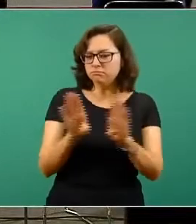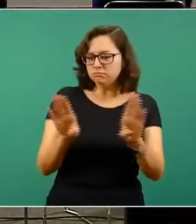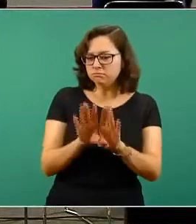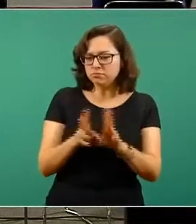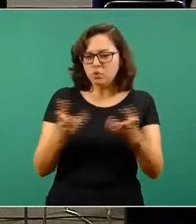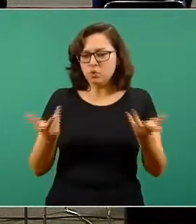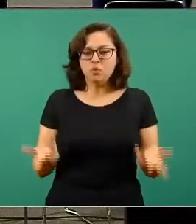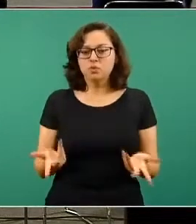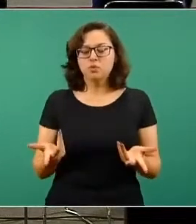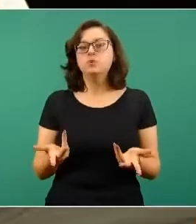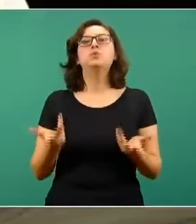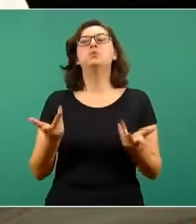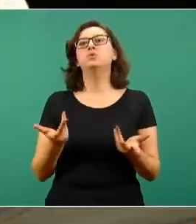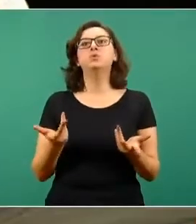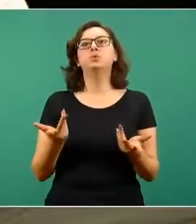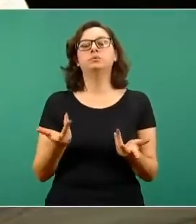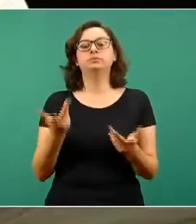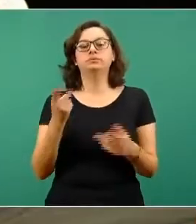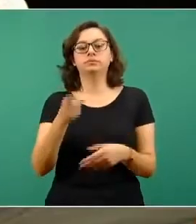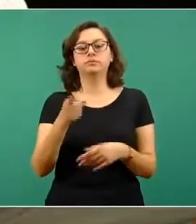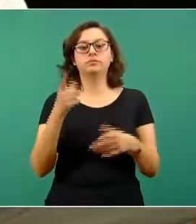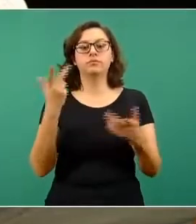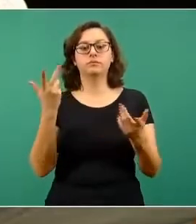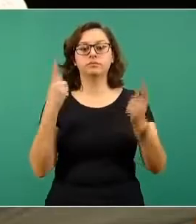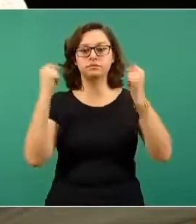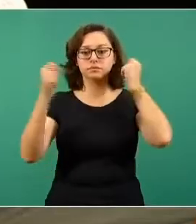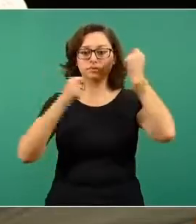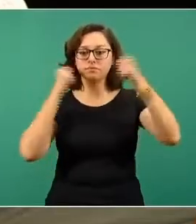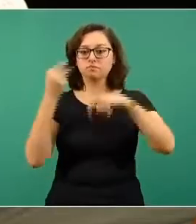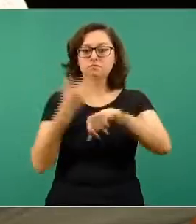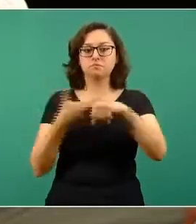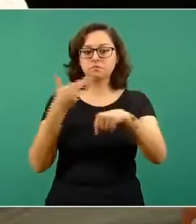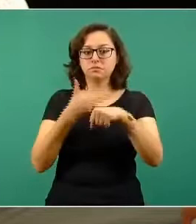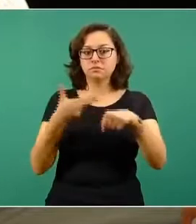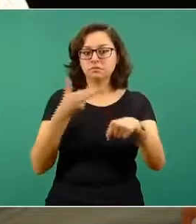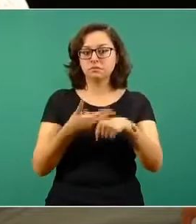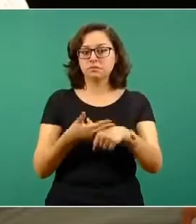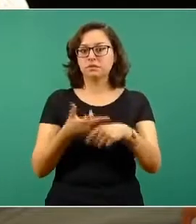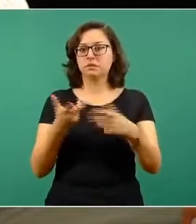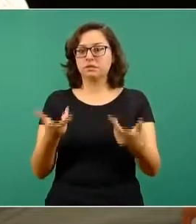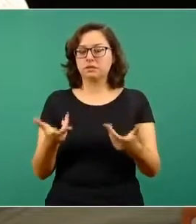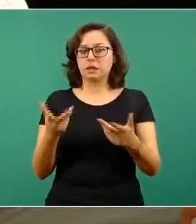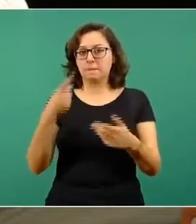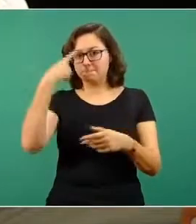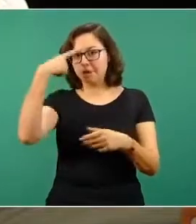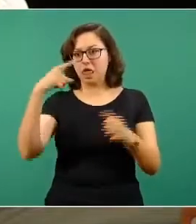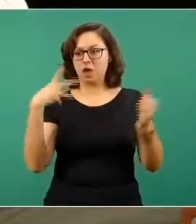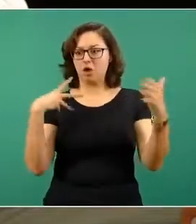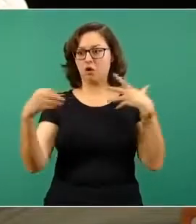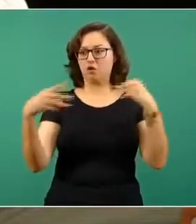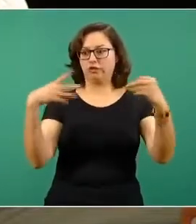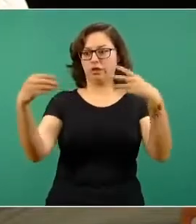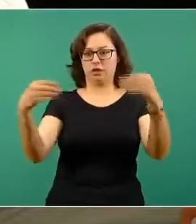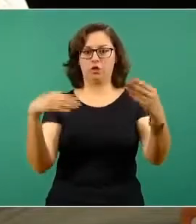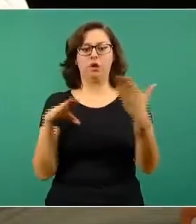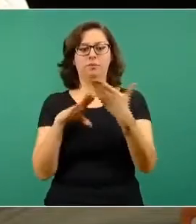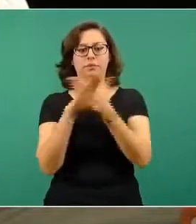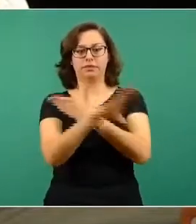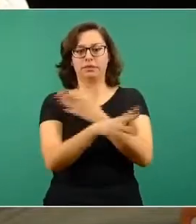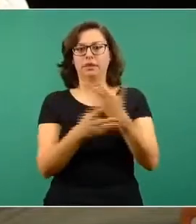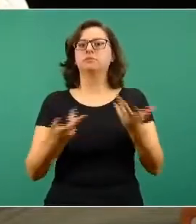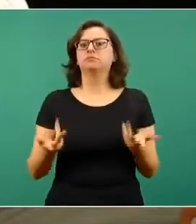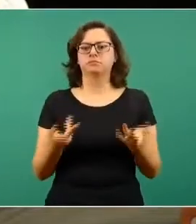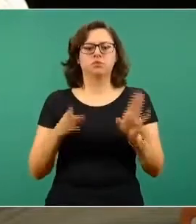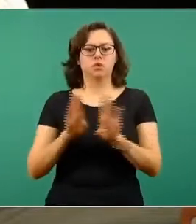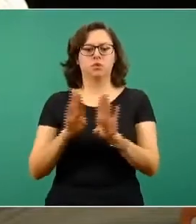principales destinos turísticos para evitar una tercera ola de contagio? Y la siguiente pregunta será también referente a las personas que